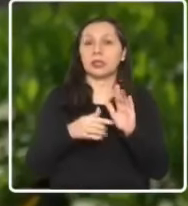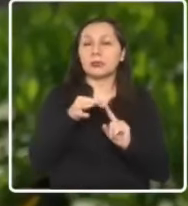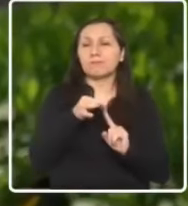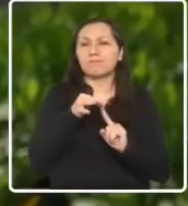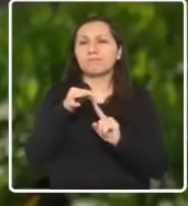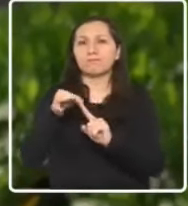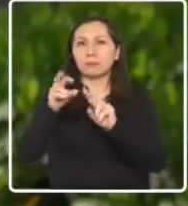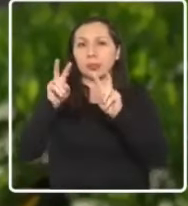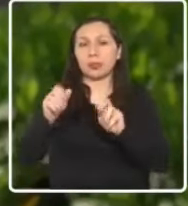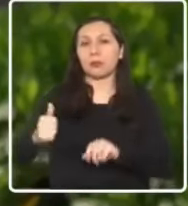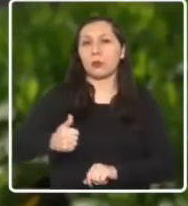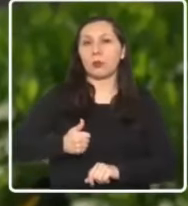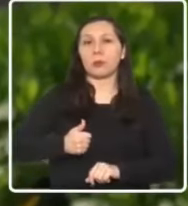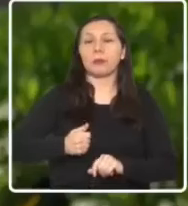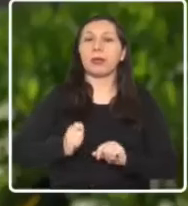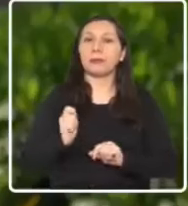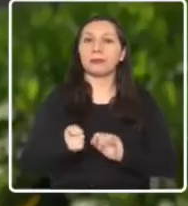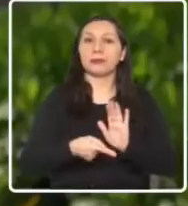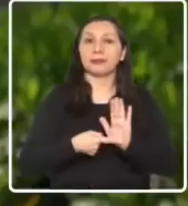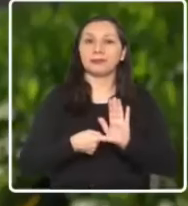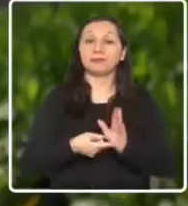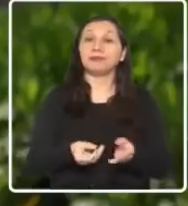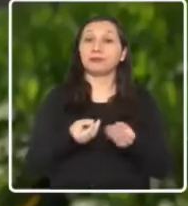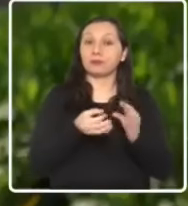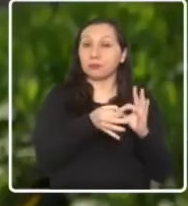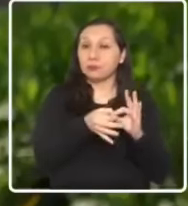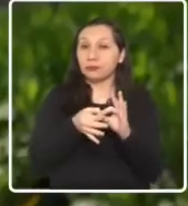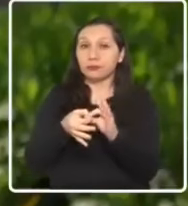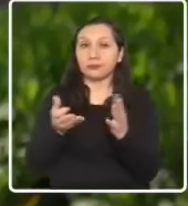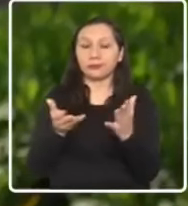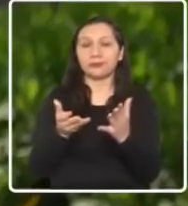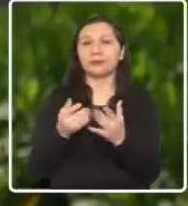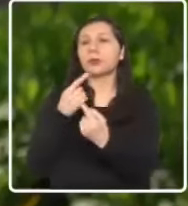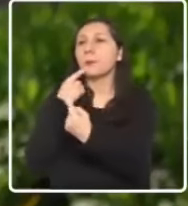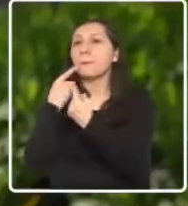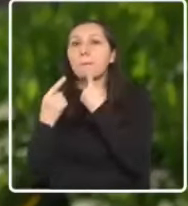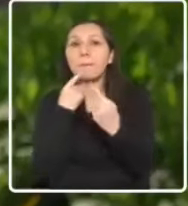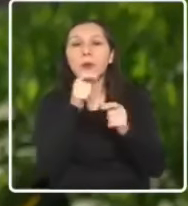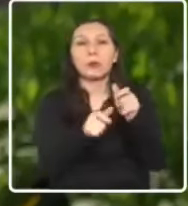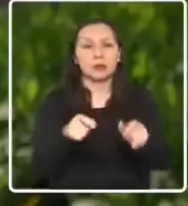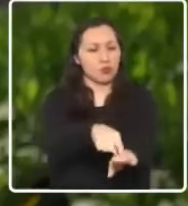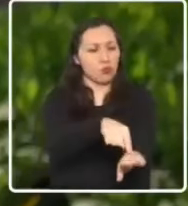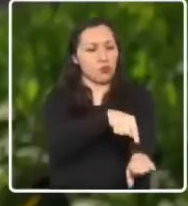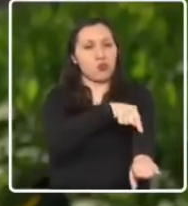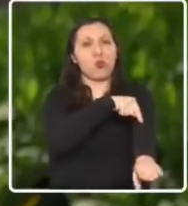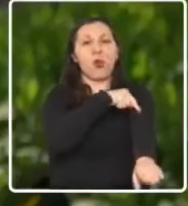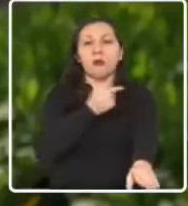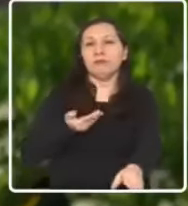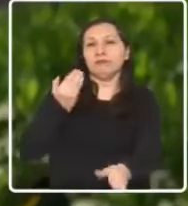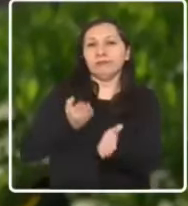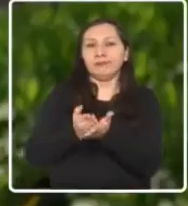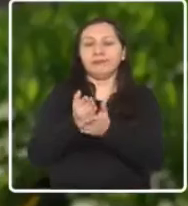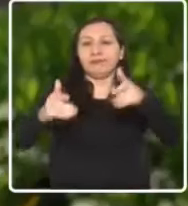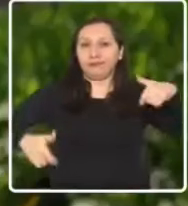prioridad al tema de cumplimiento tributario resultó en buena medida producto de las consultas ciudadanas que hicimos en todo el país muy al comienzo